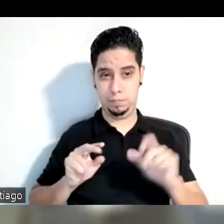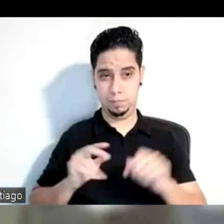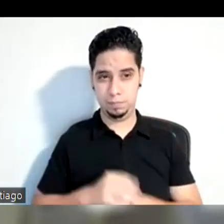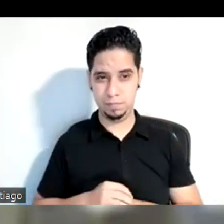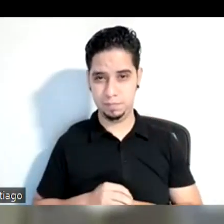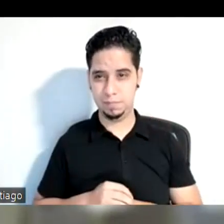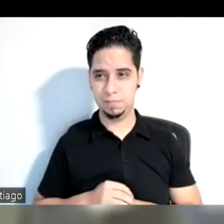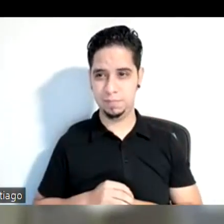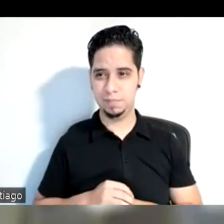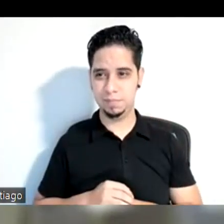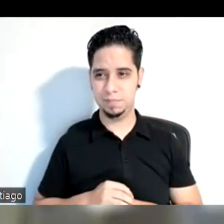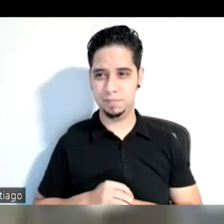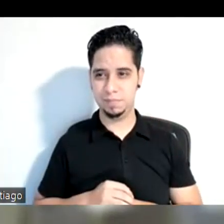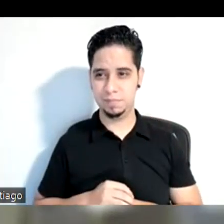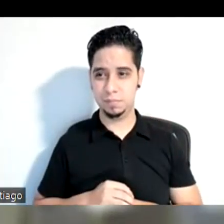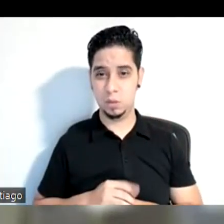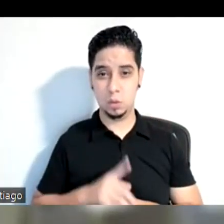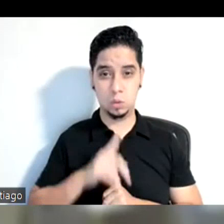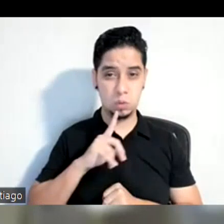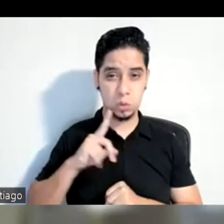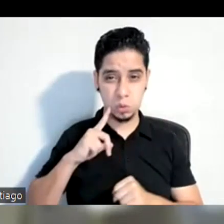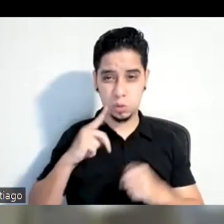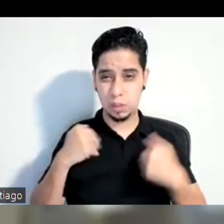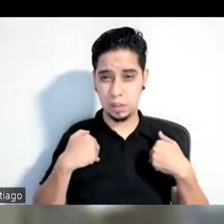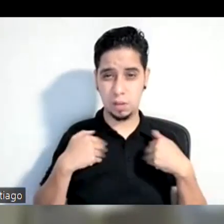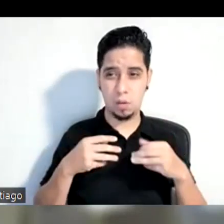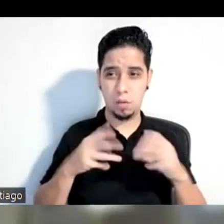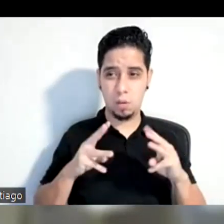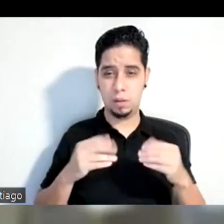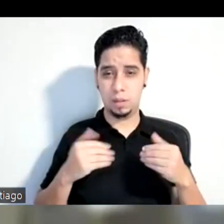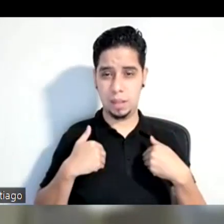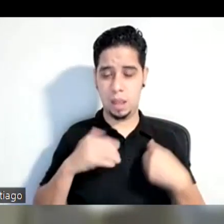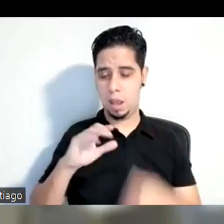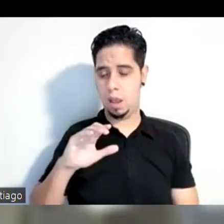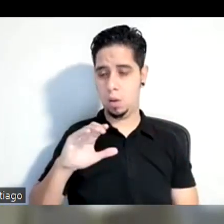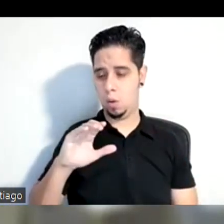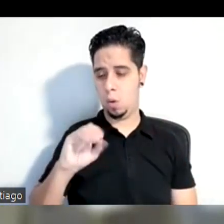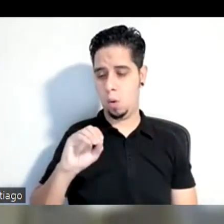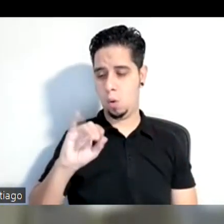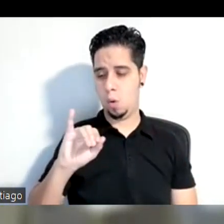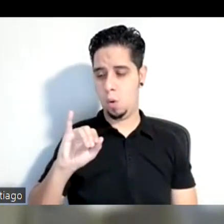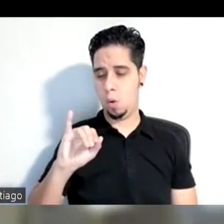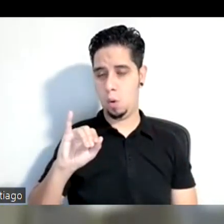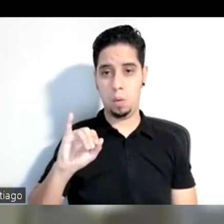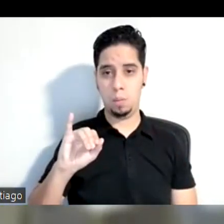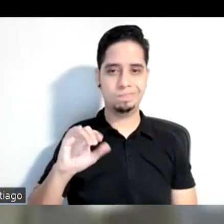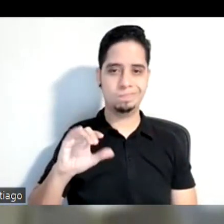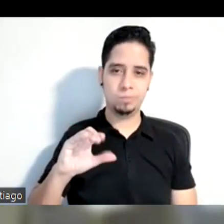Yo me imagino a la gente reaccionando. Pues los sordos tenían su forma, ¿verdad? A través de unos códigos que se utilizaban para